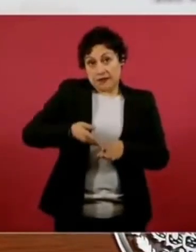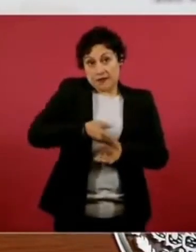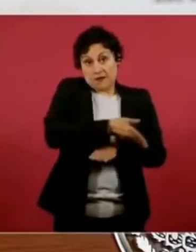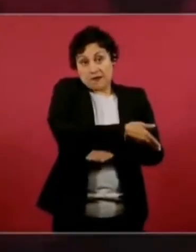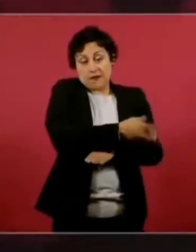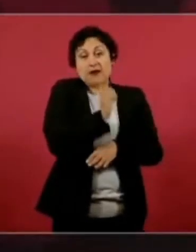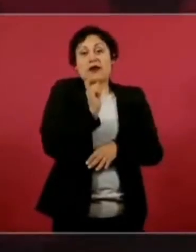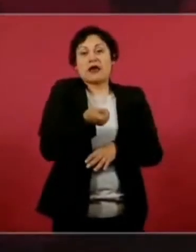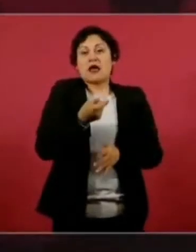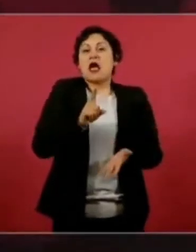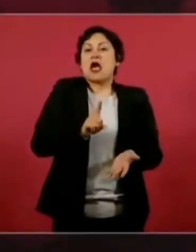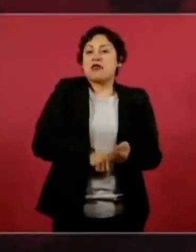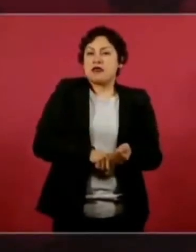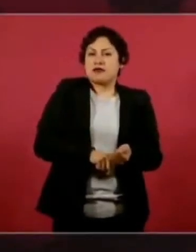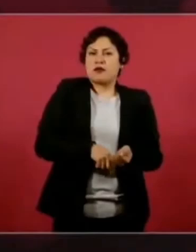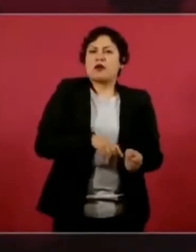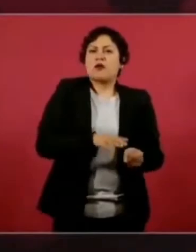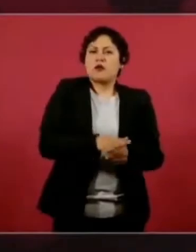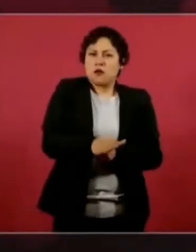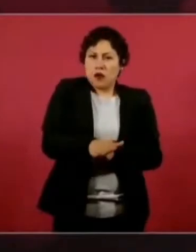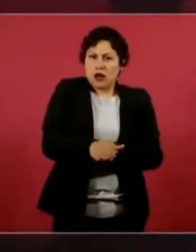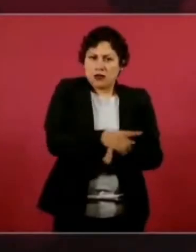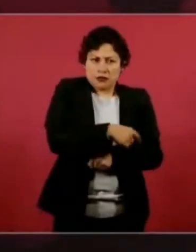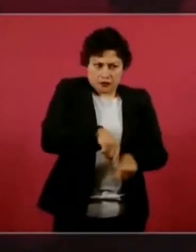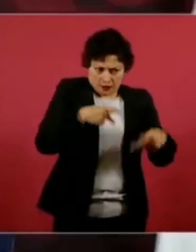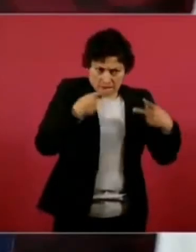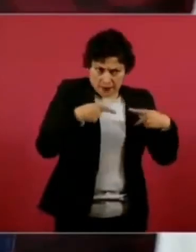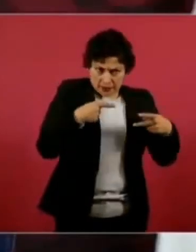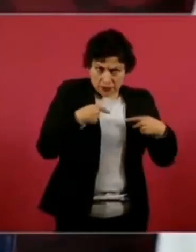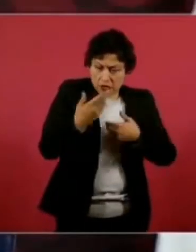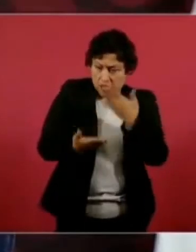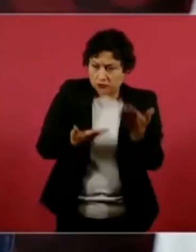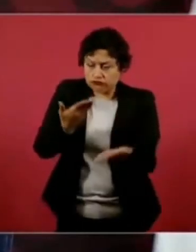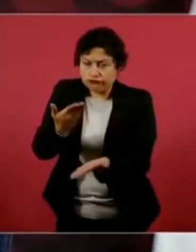hecho para servirle al pueblo.